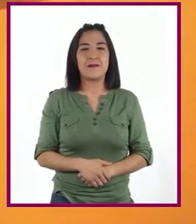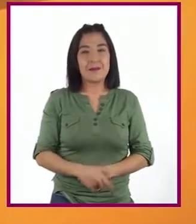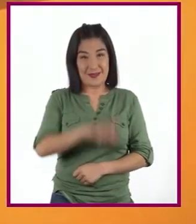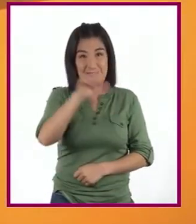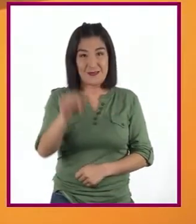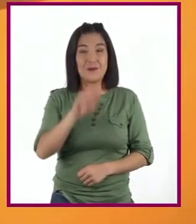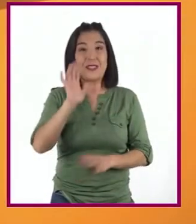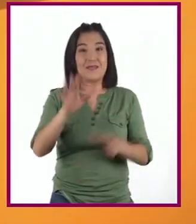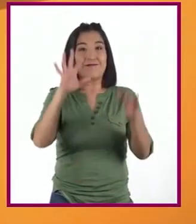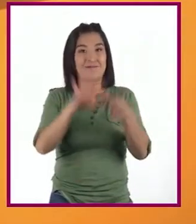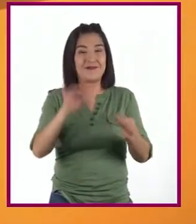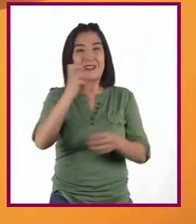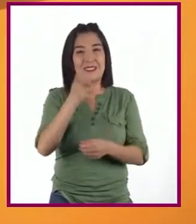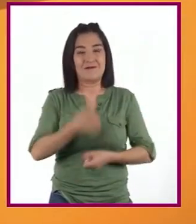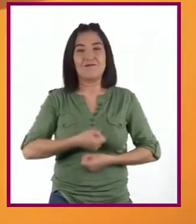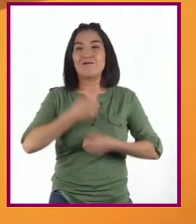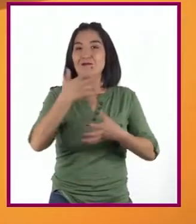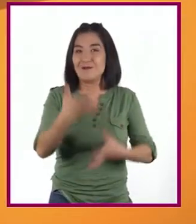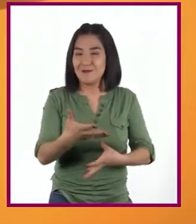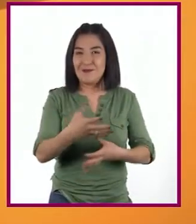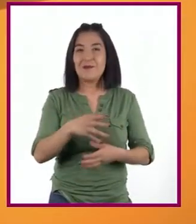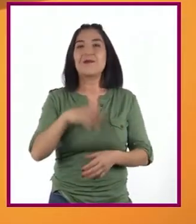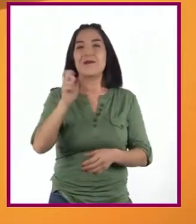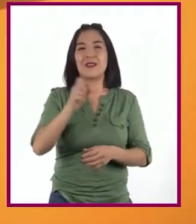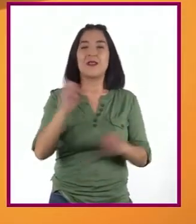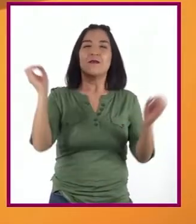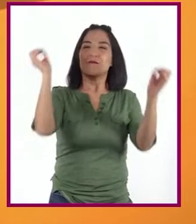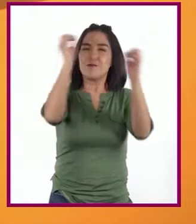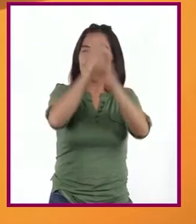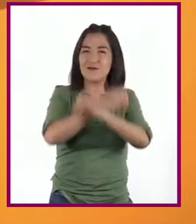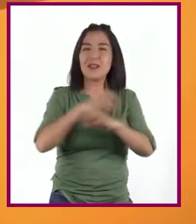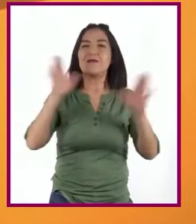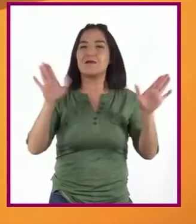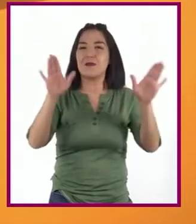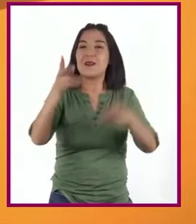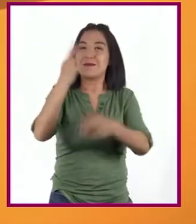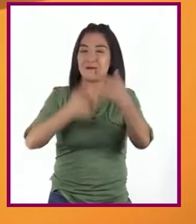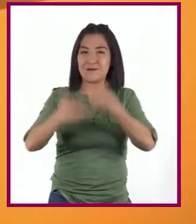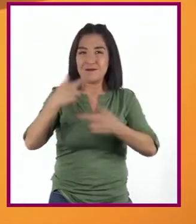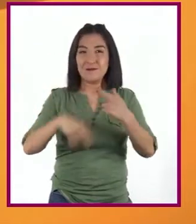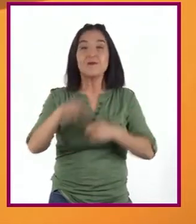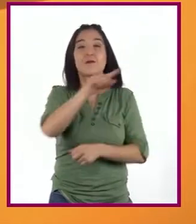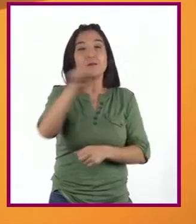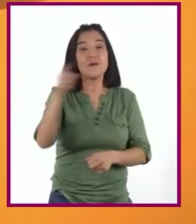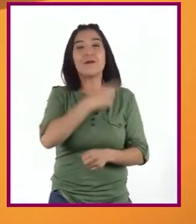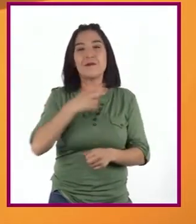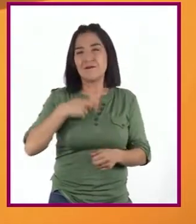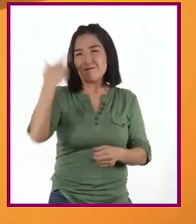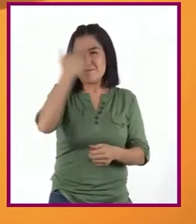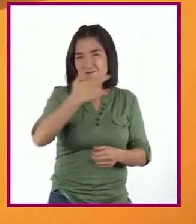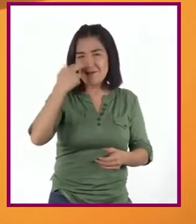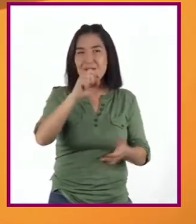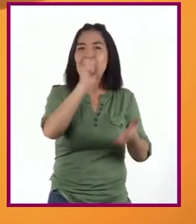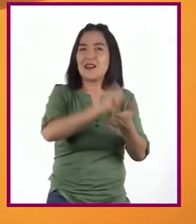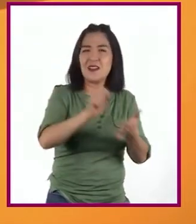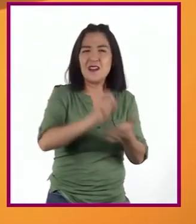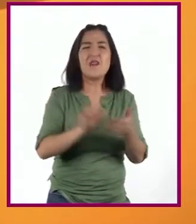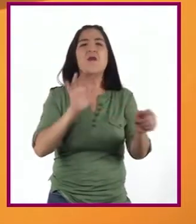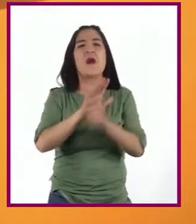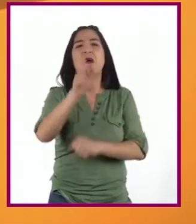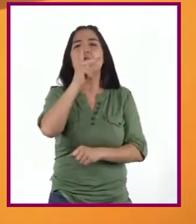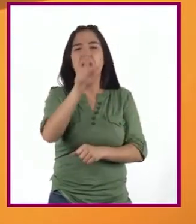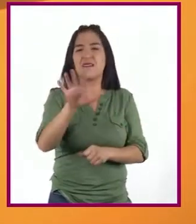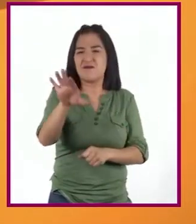Después de escuchar el poema Volverán las oscuras golondrinas, reflexionen y anoten en su cuaderno qué palabras